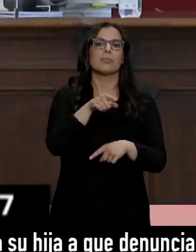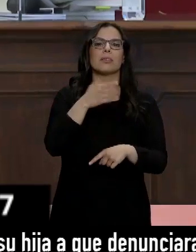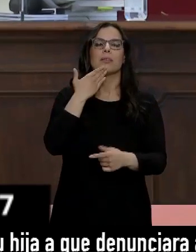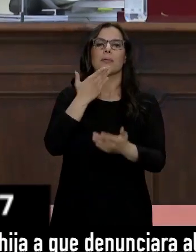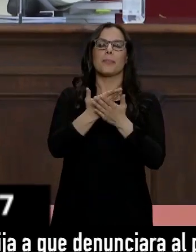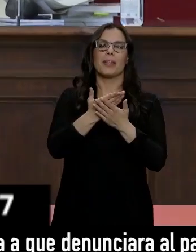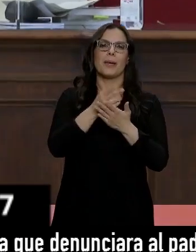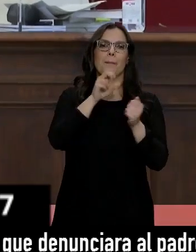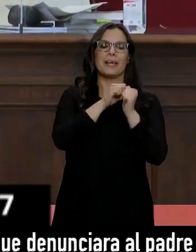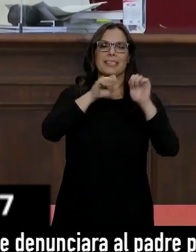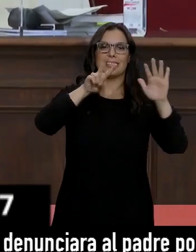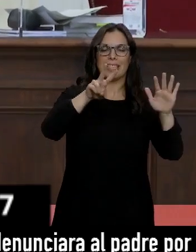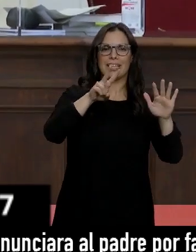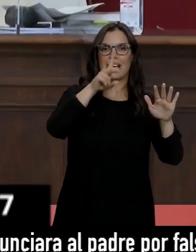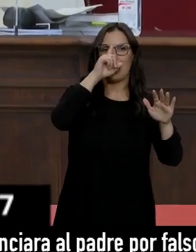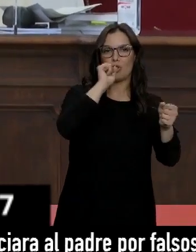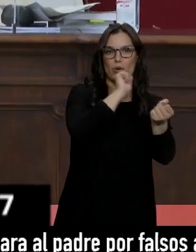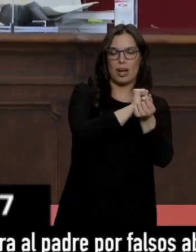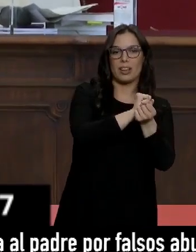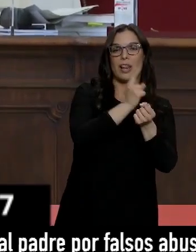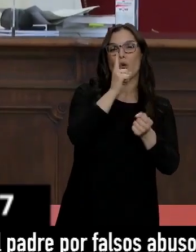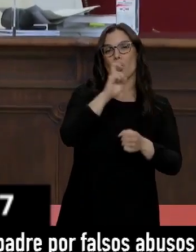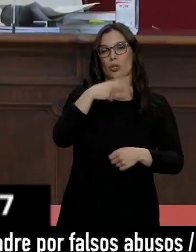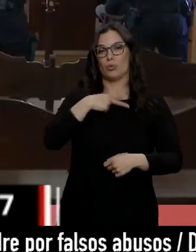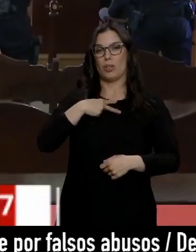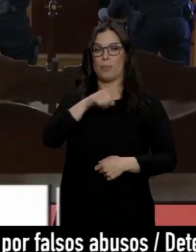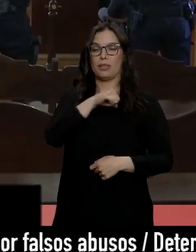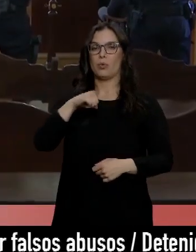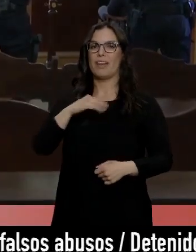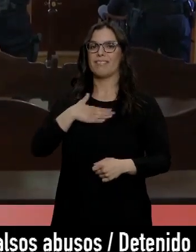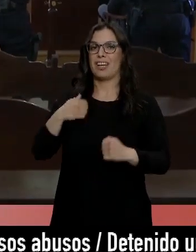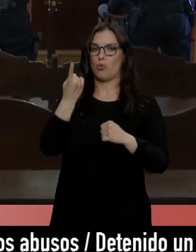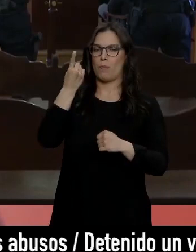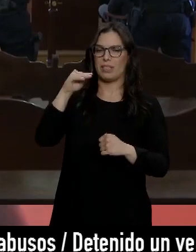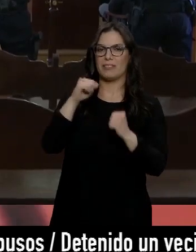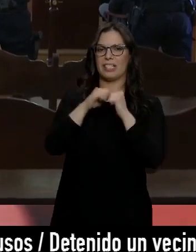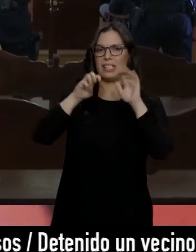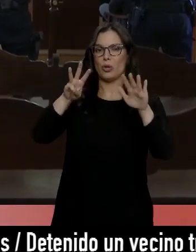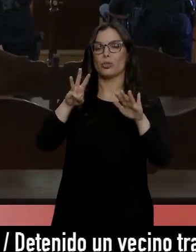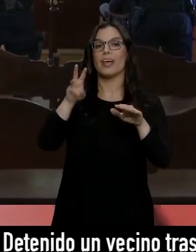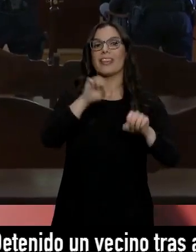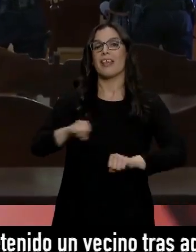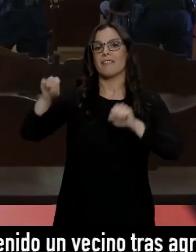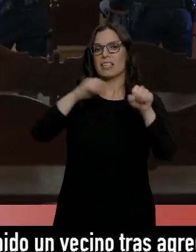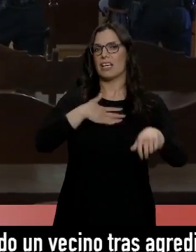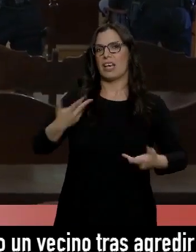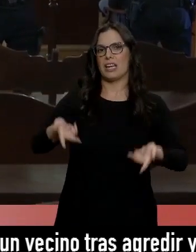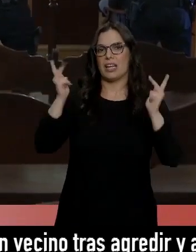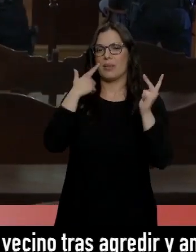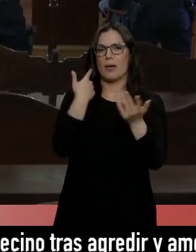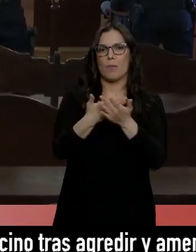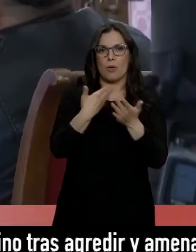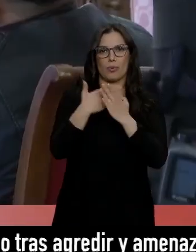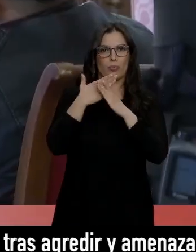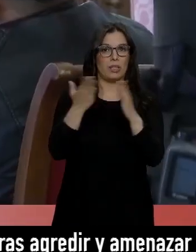la acusación particular eleva esa pena hasta los 28 años y la defensa pide la libre absolución. Dice que no hay pruebas